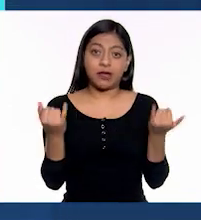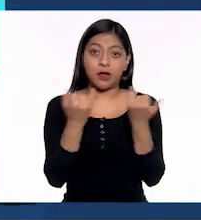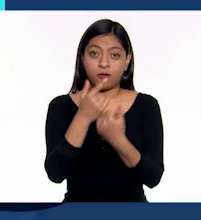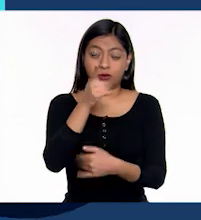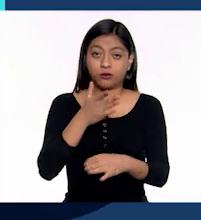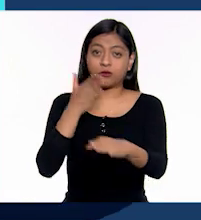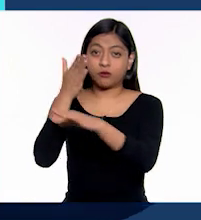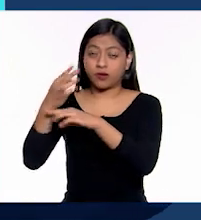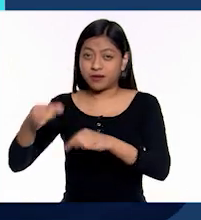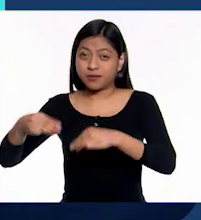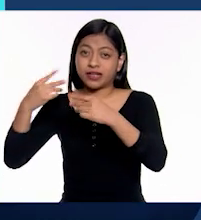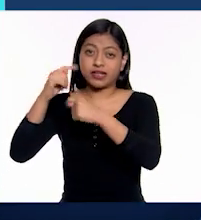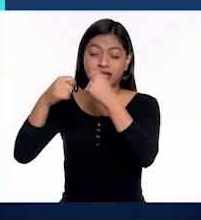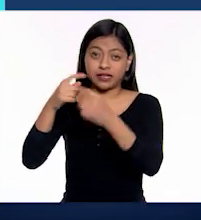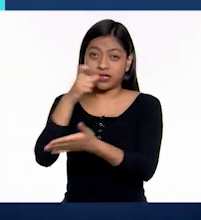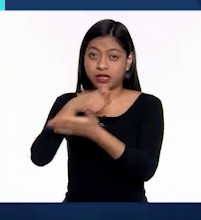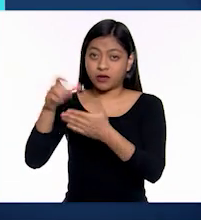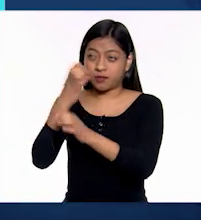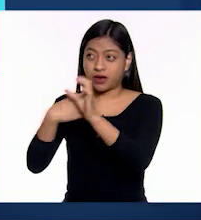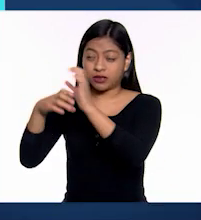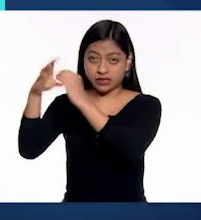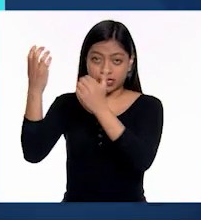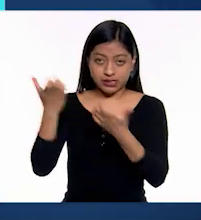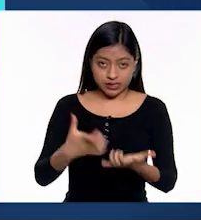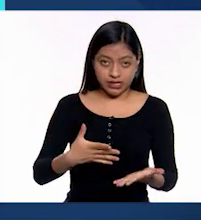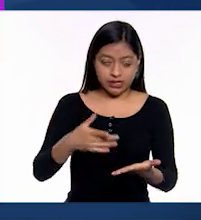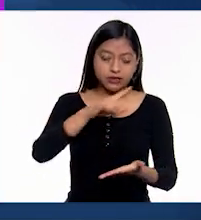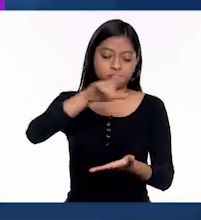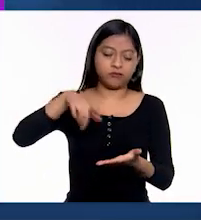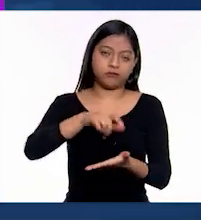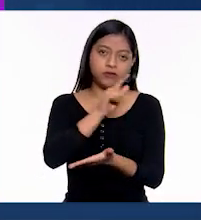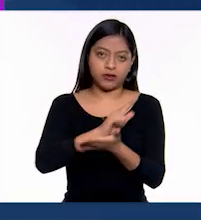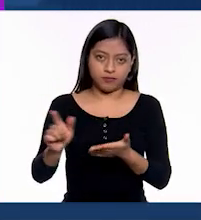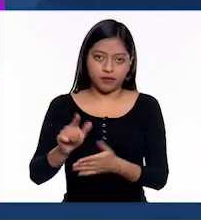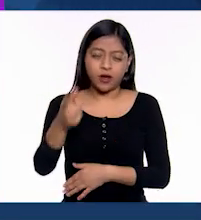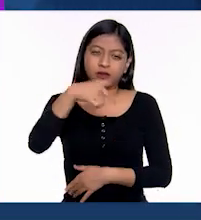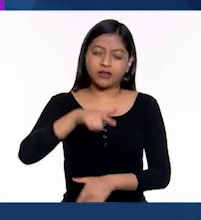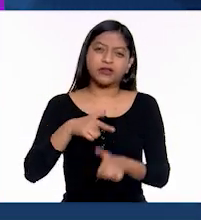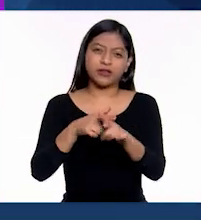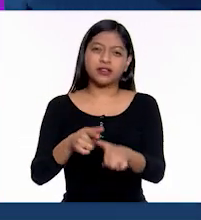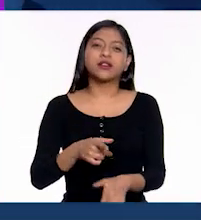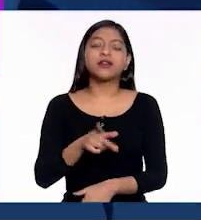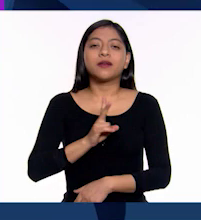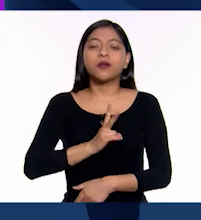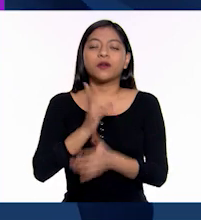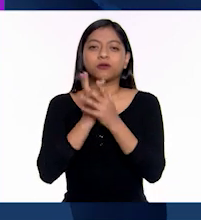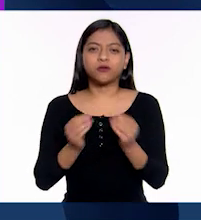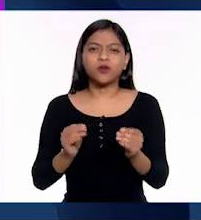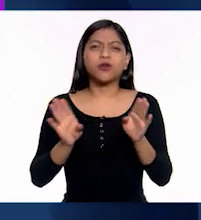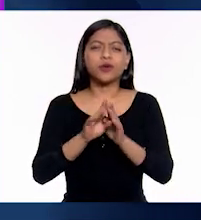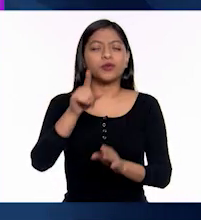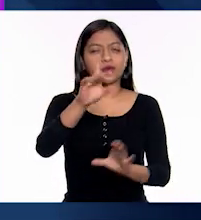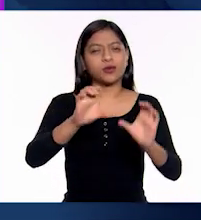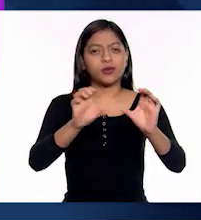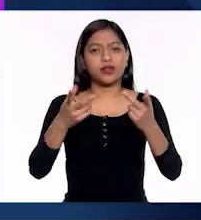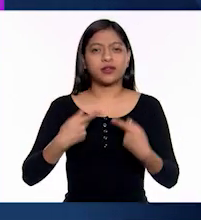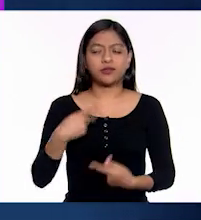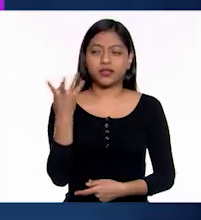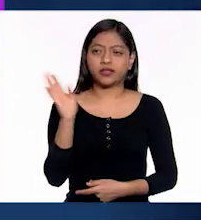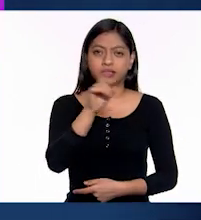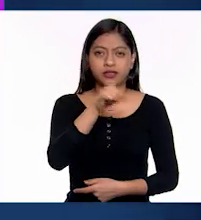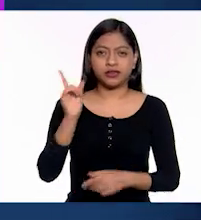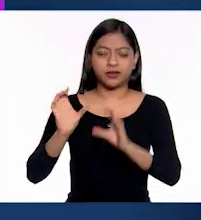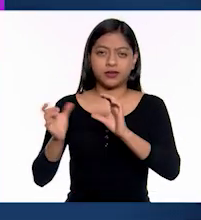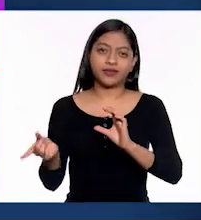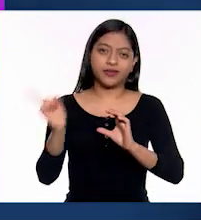las cosas que compres en la tienda o en el supermercado. Sigamos luchando juntos contra este virus, cuidándonos los